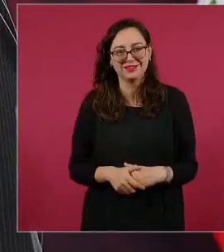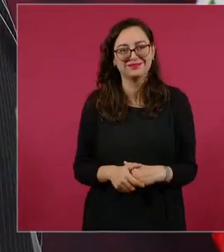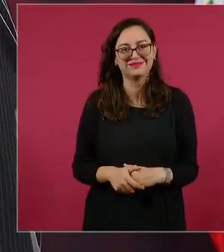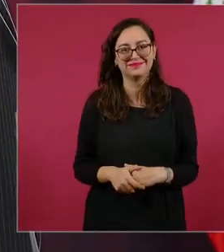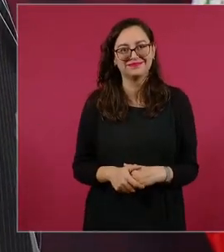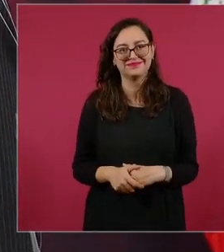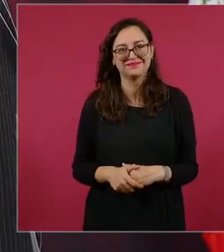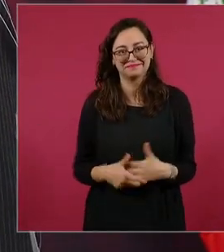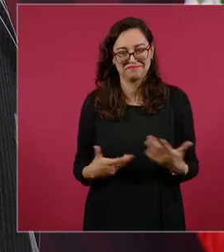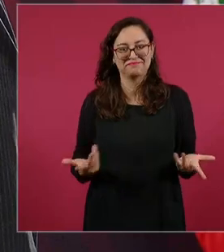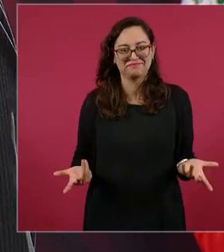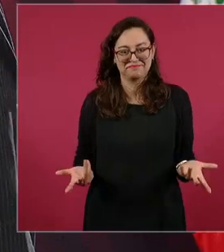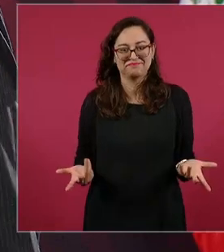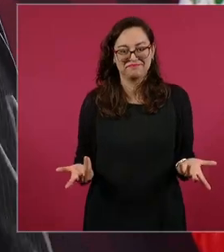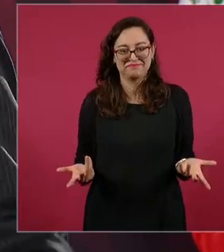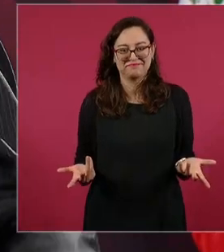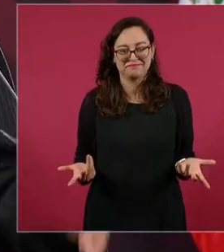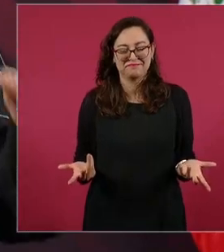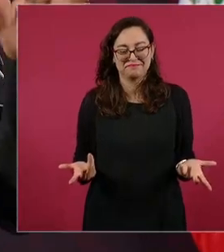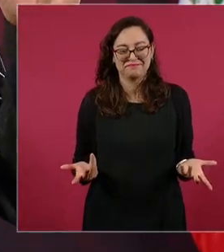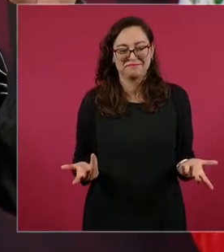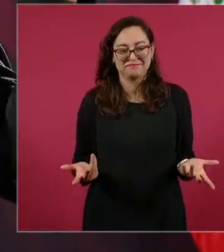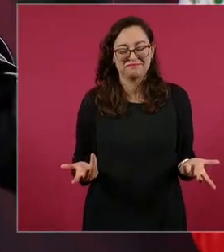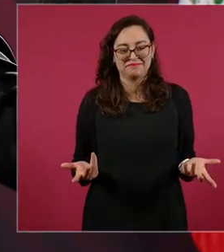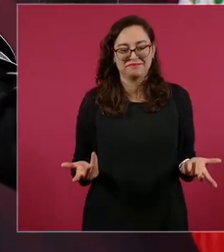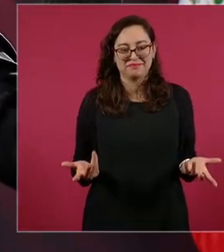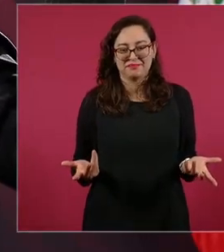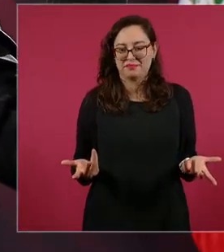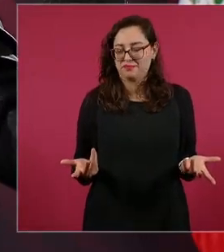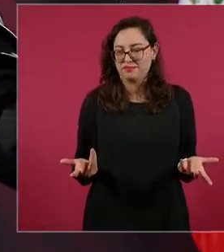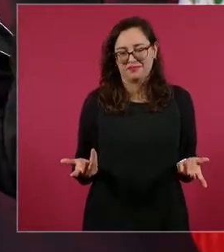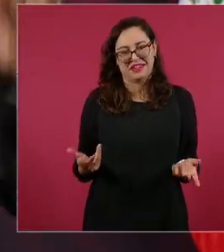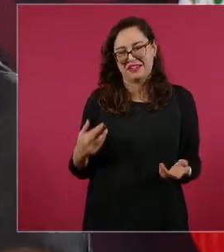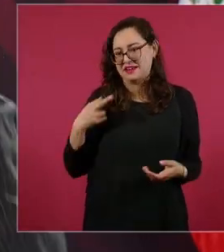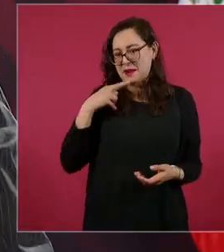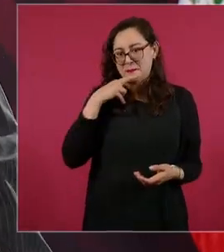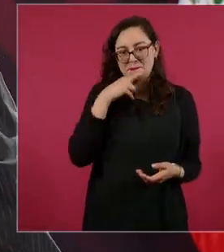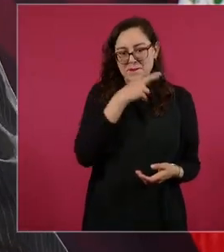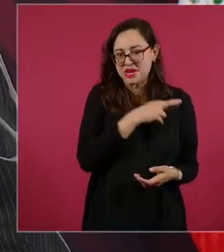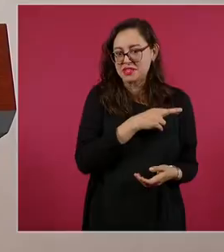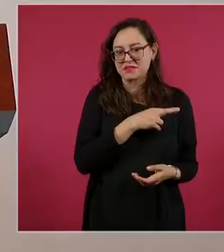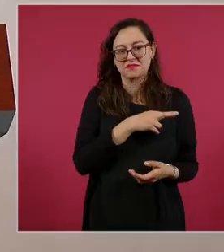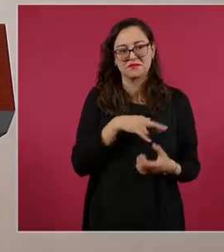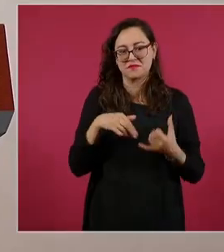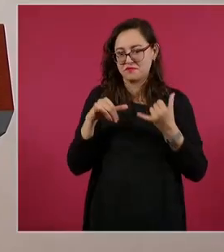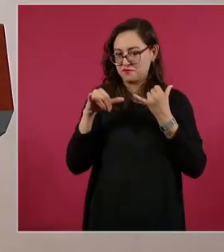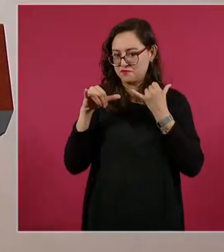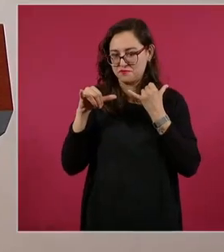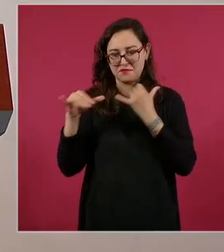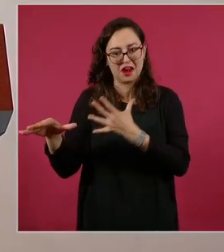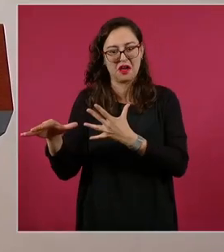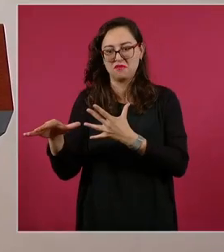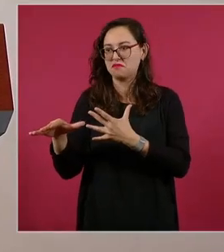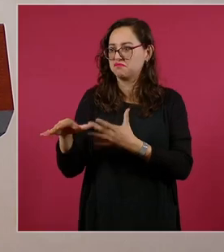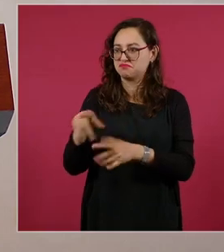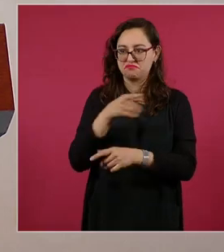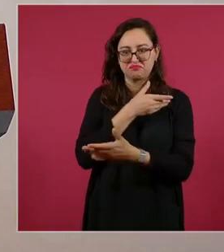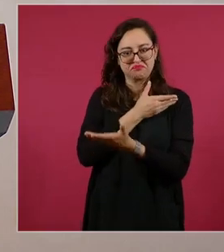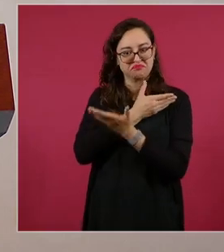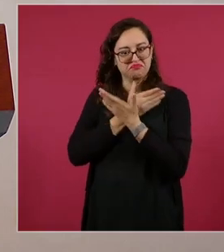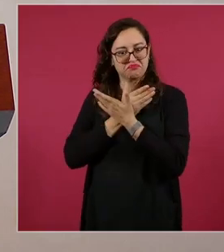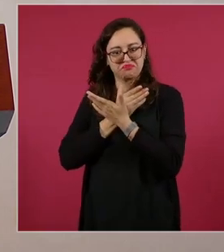a Cristóbal Arias y le metieron todo el acelerador del fraude